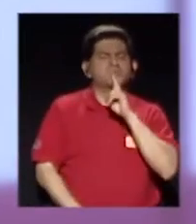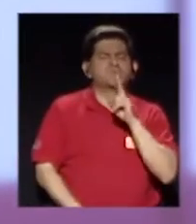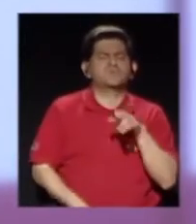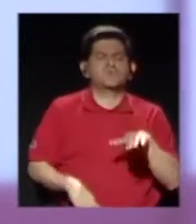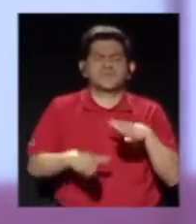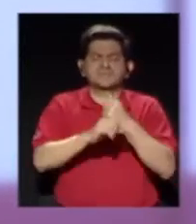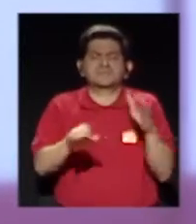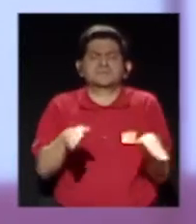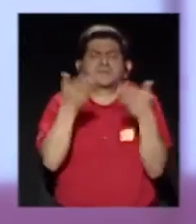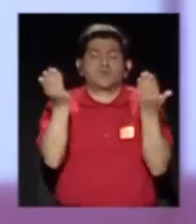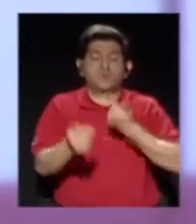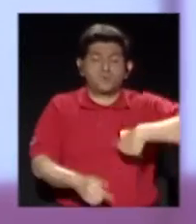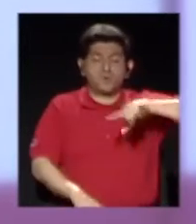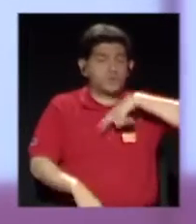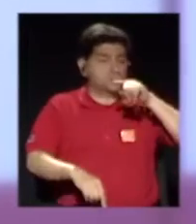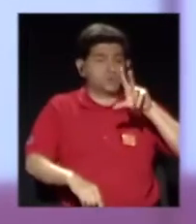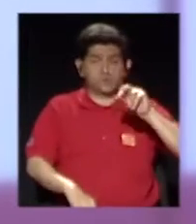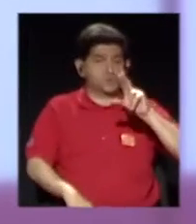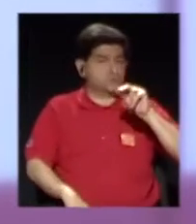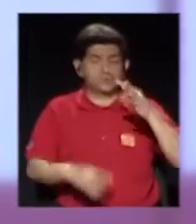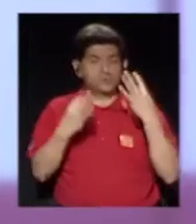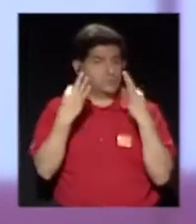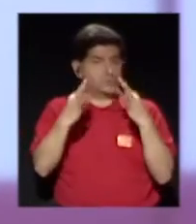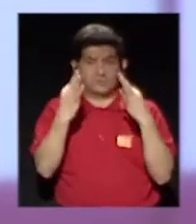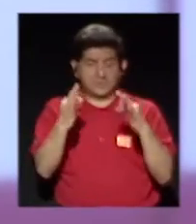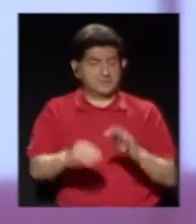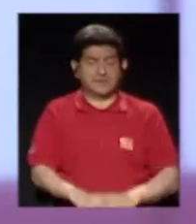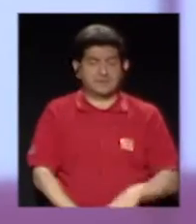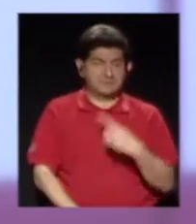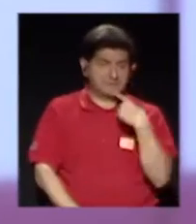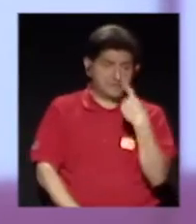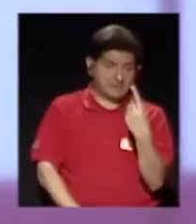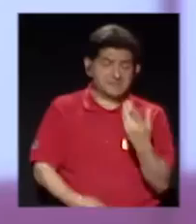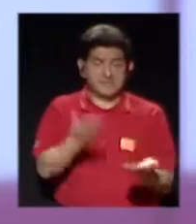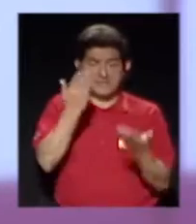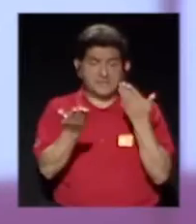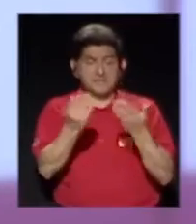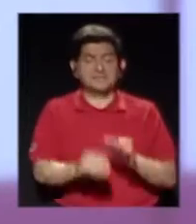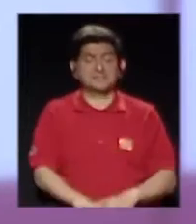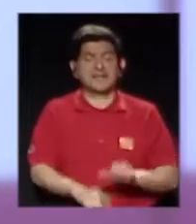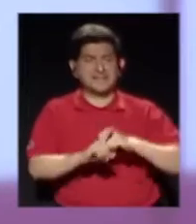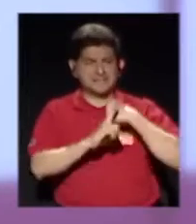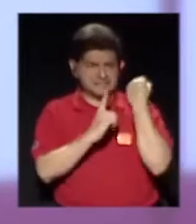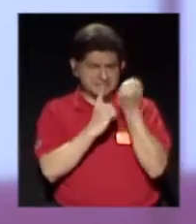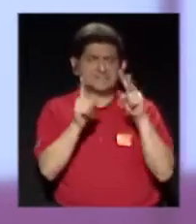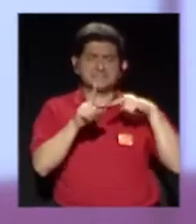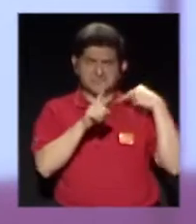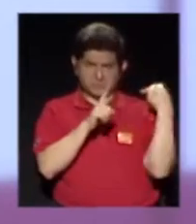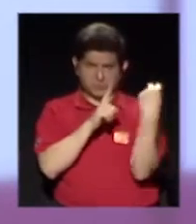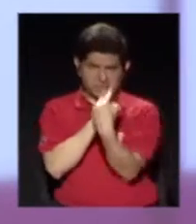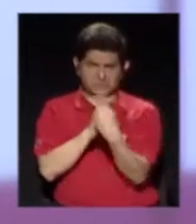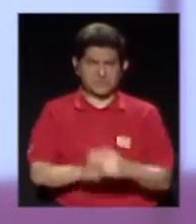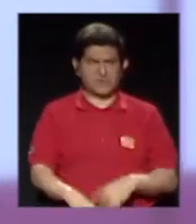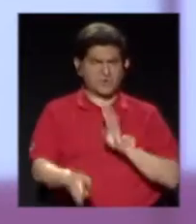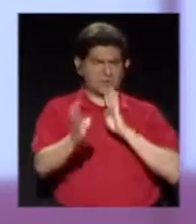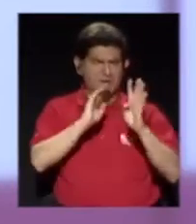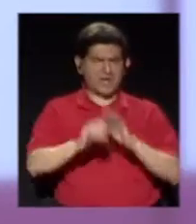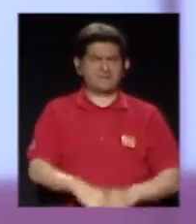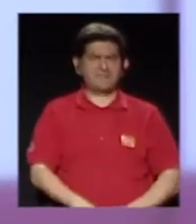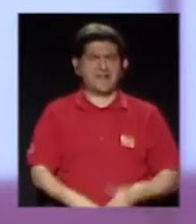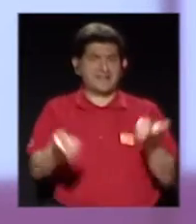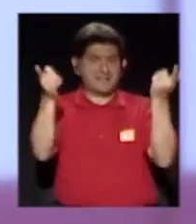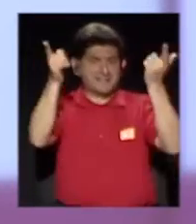nosotros no nos atrevemos y precisamente ese ha sido uno de nuestros paradigmas hablar de la dimensión del fenómeno